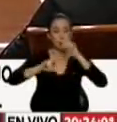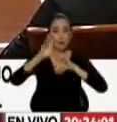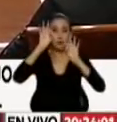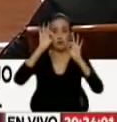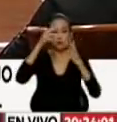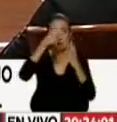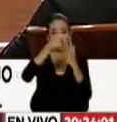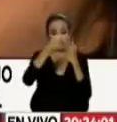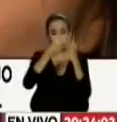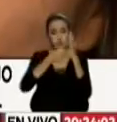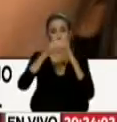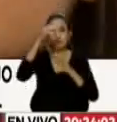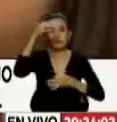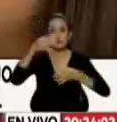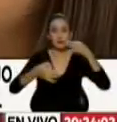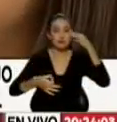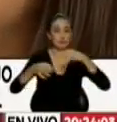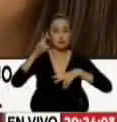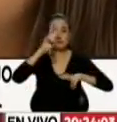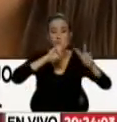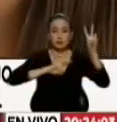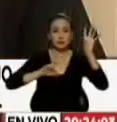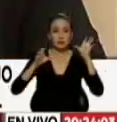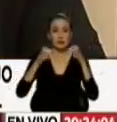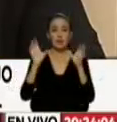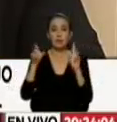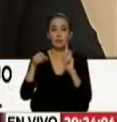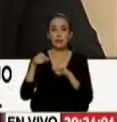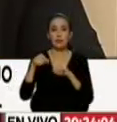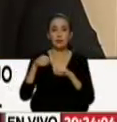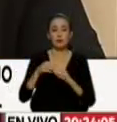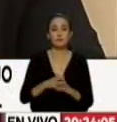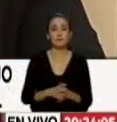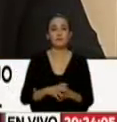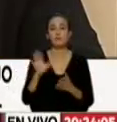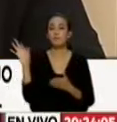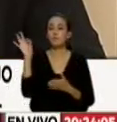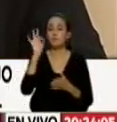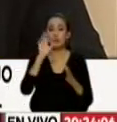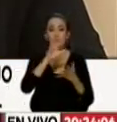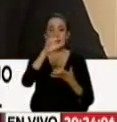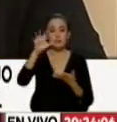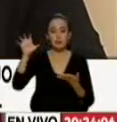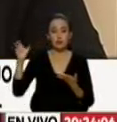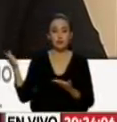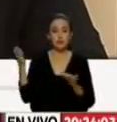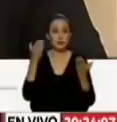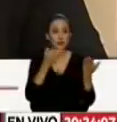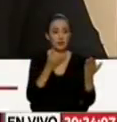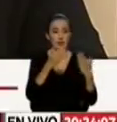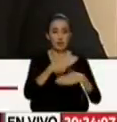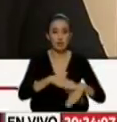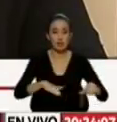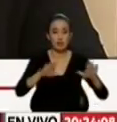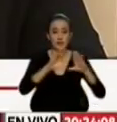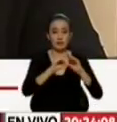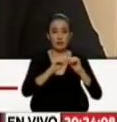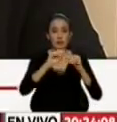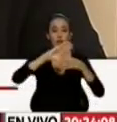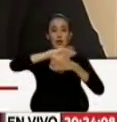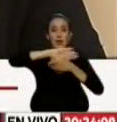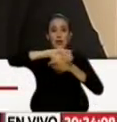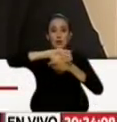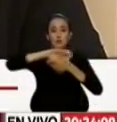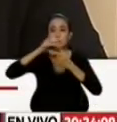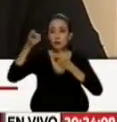de los requisitos. La comisión tendrá su sede en Quito. Las delegaciones provinciales deberán enviarlos a matriz. Los consulados tienen